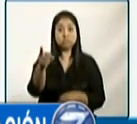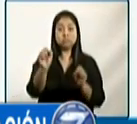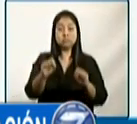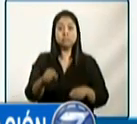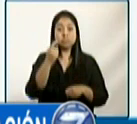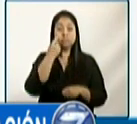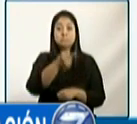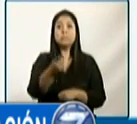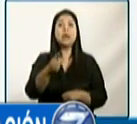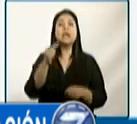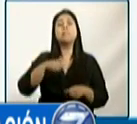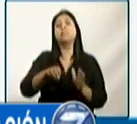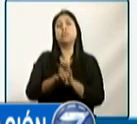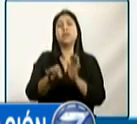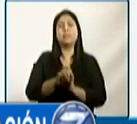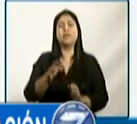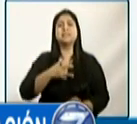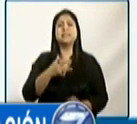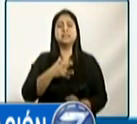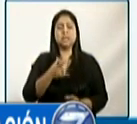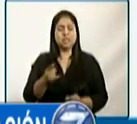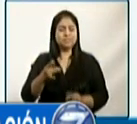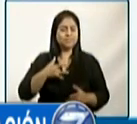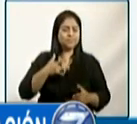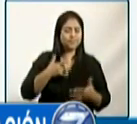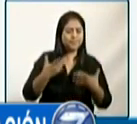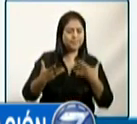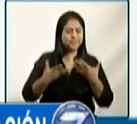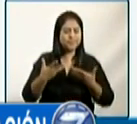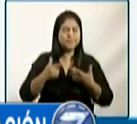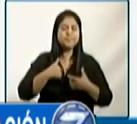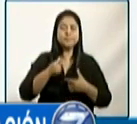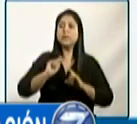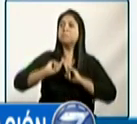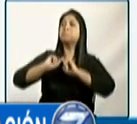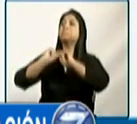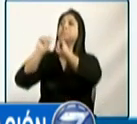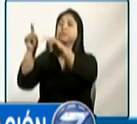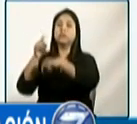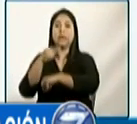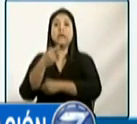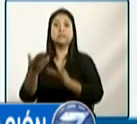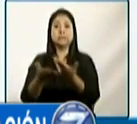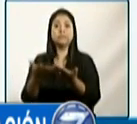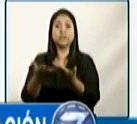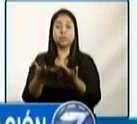para que acudan a los servicios en el momento en que tienen algún síntoma.